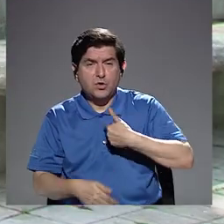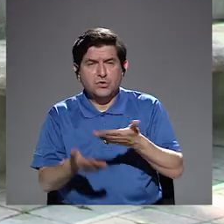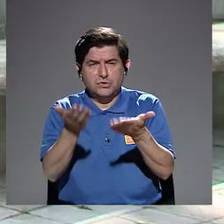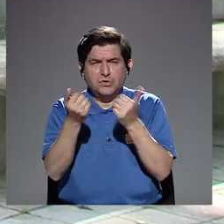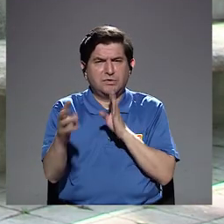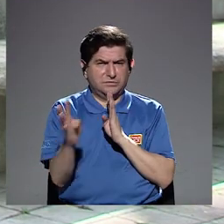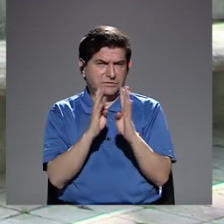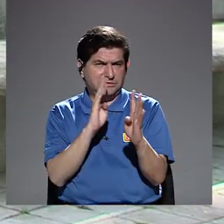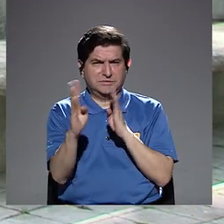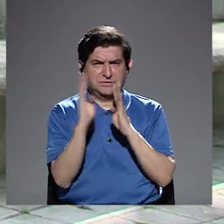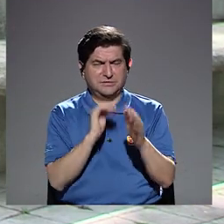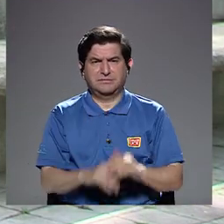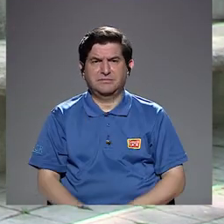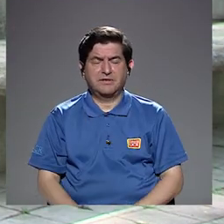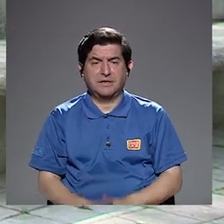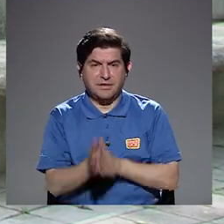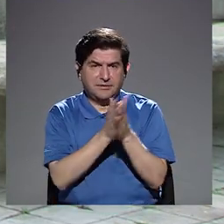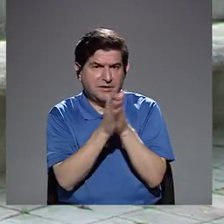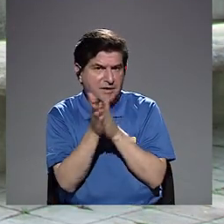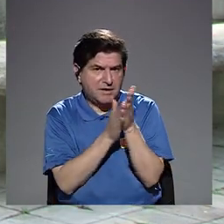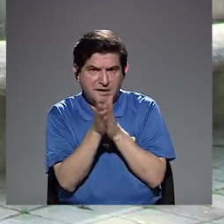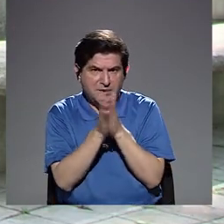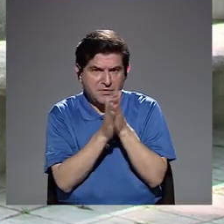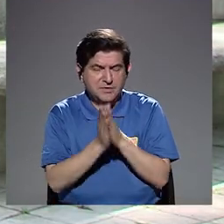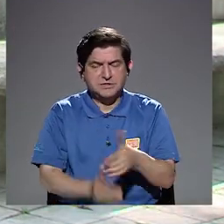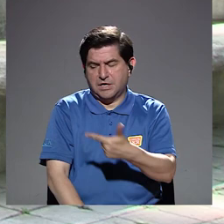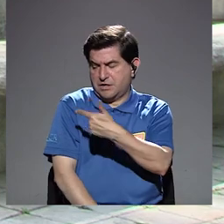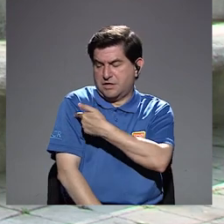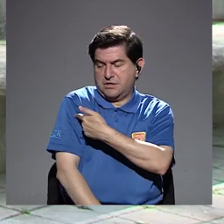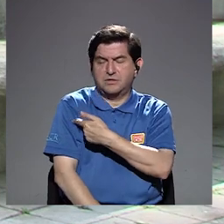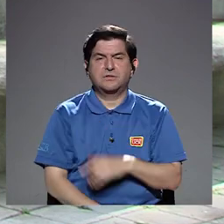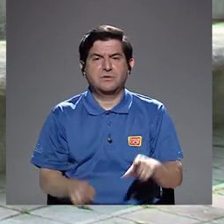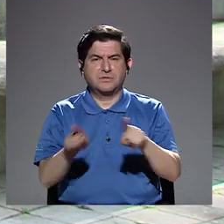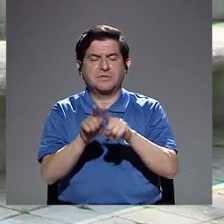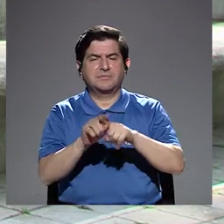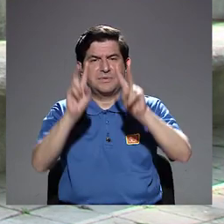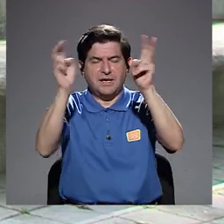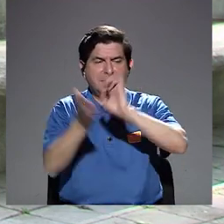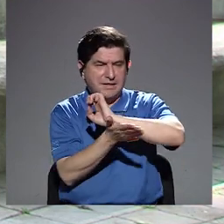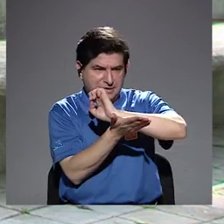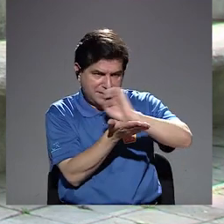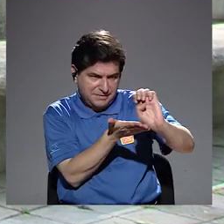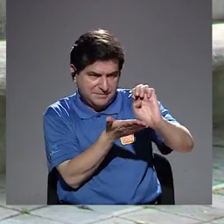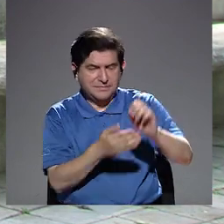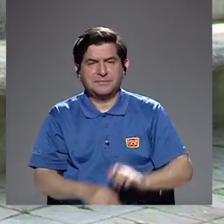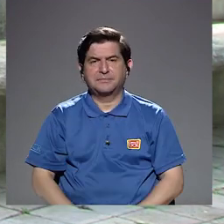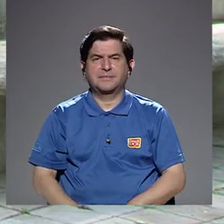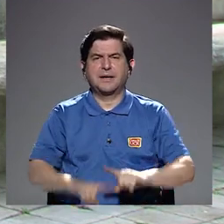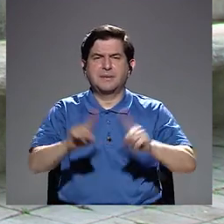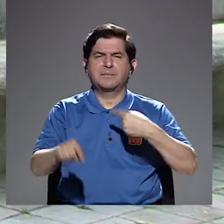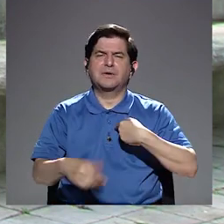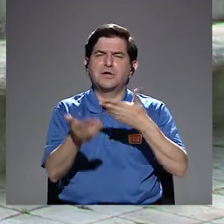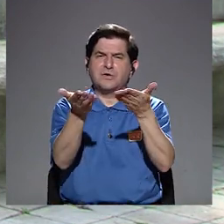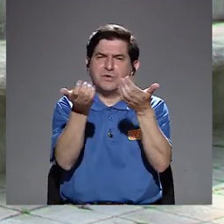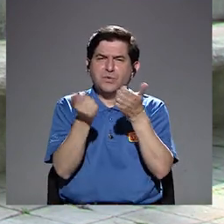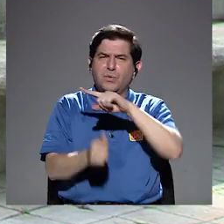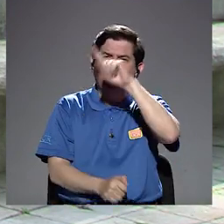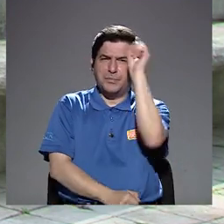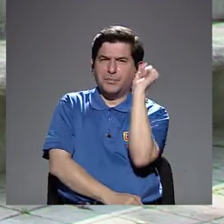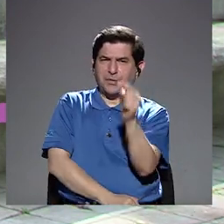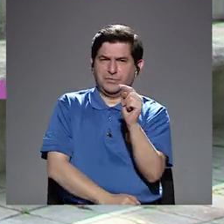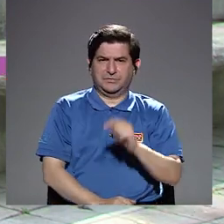adelante sí me gustaría ver que hablemos un poquito más, ¿verdad?, aprovechando lo de las vacunas, acerca de la prevención. Pero sí